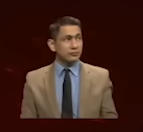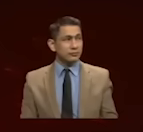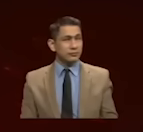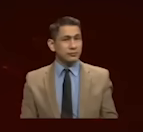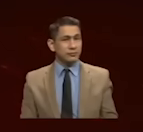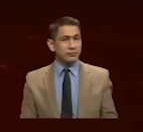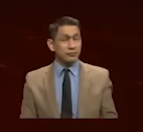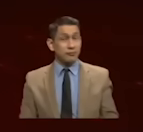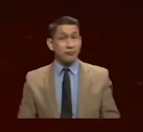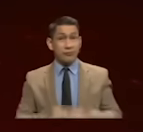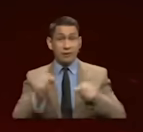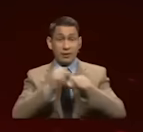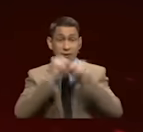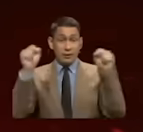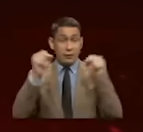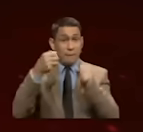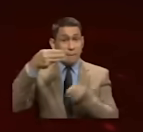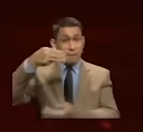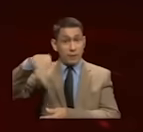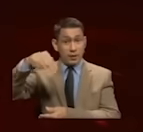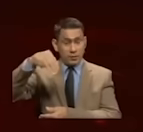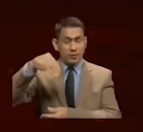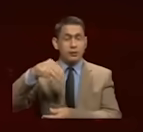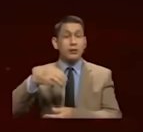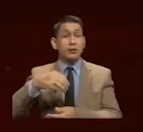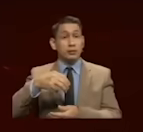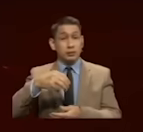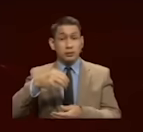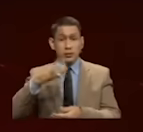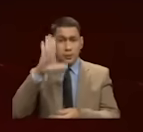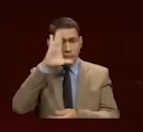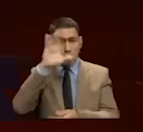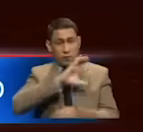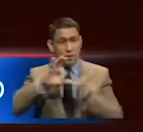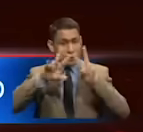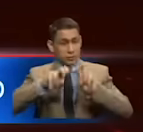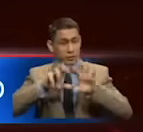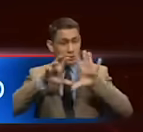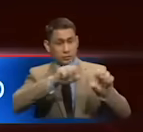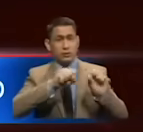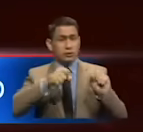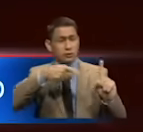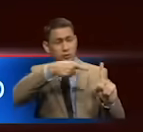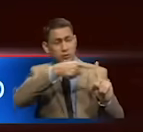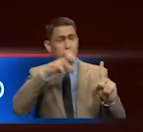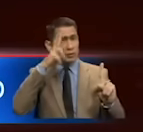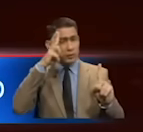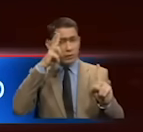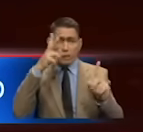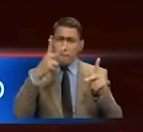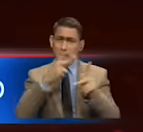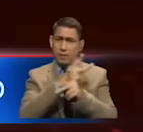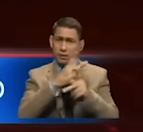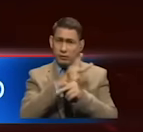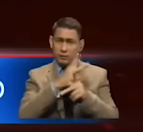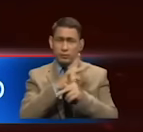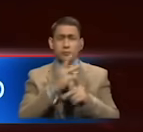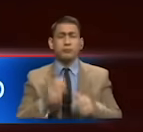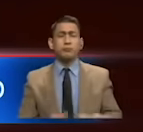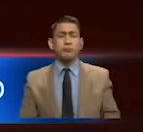La madrugada del miércoles se ejecutó el operativo que permitió la captura del presunto terrorista, un objetivo de alto valor para la Policía Nacional.